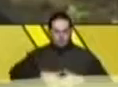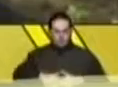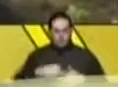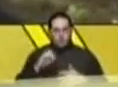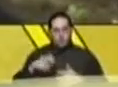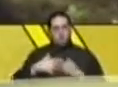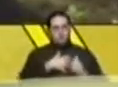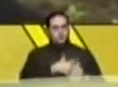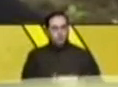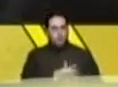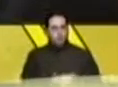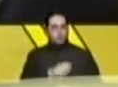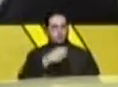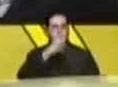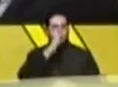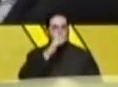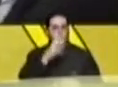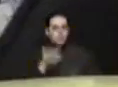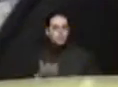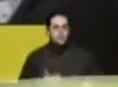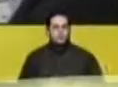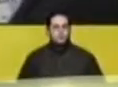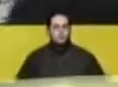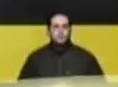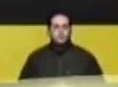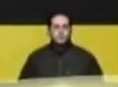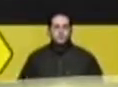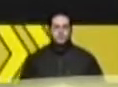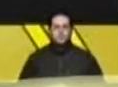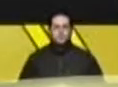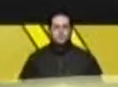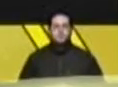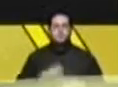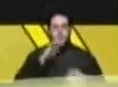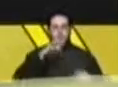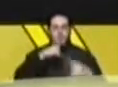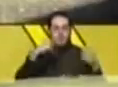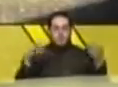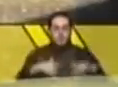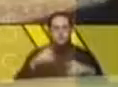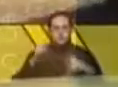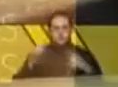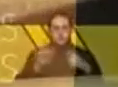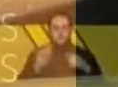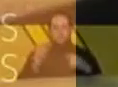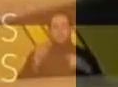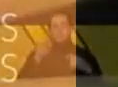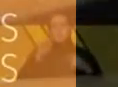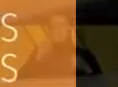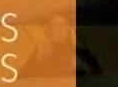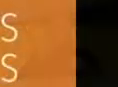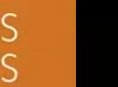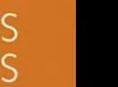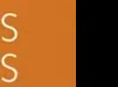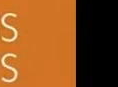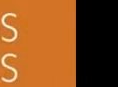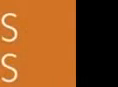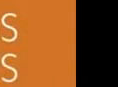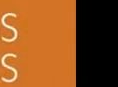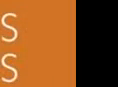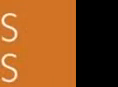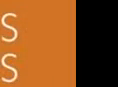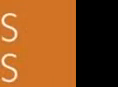las poblaciones más vulnerables. Vistas públicas se realizarán próximamente en el Centro Gubernamental Minillas para deponer sobre el asunto.